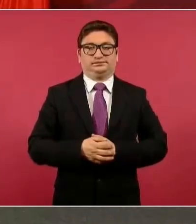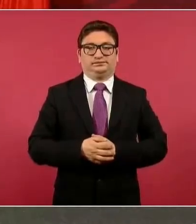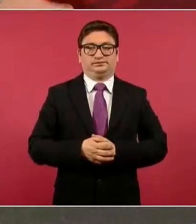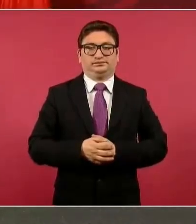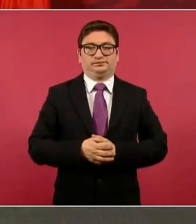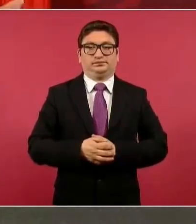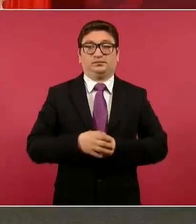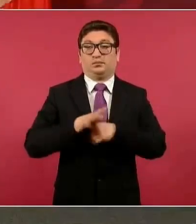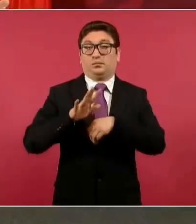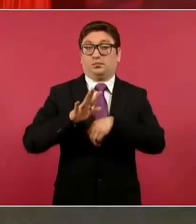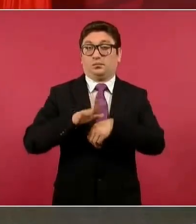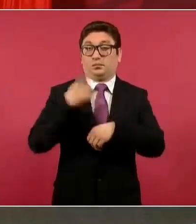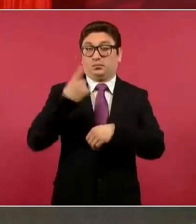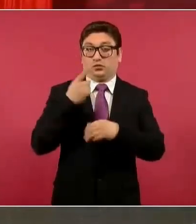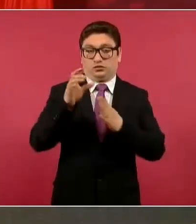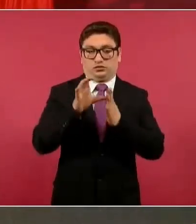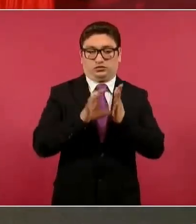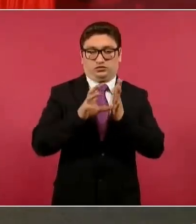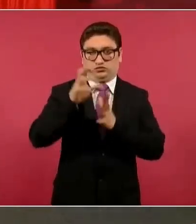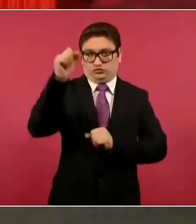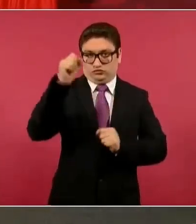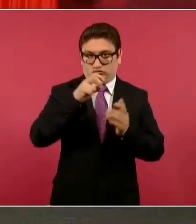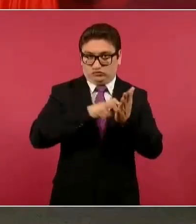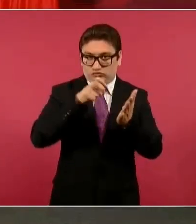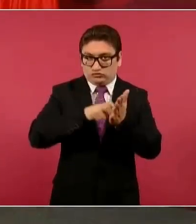porque no podemos reformar la Constitución.